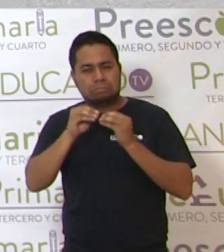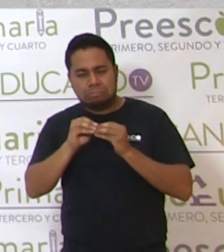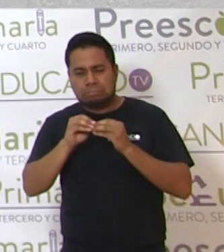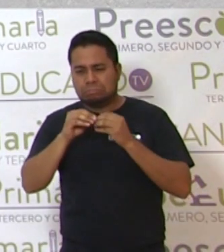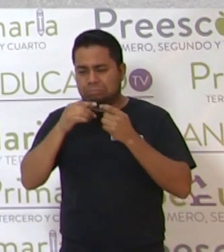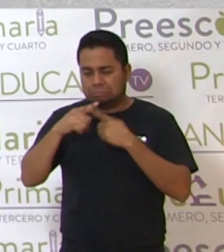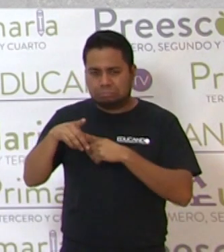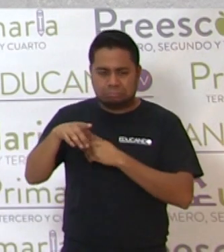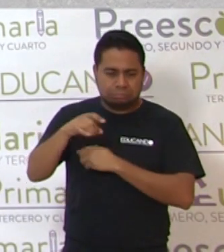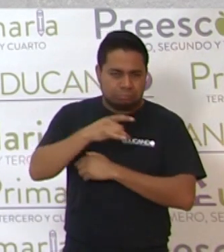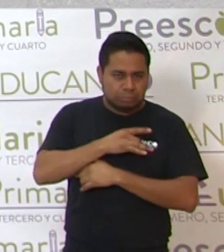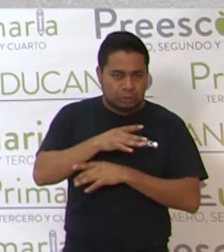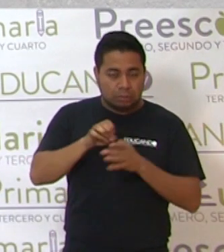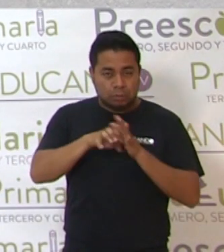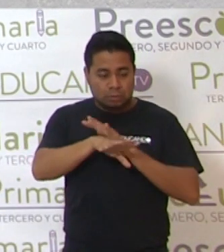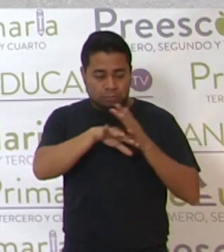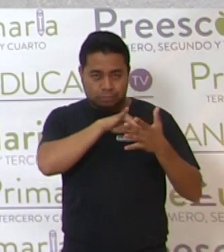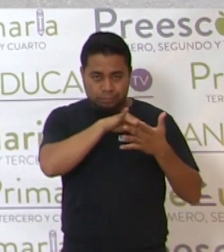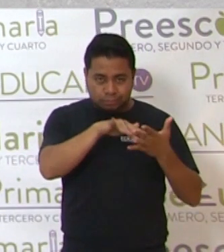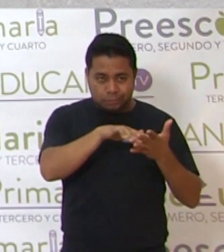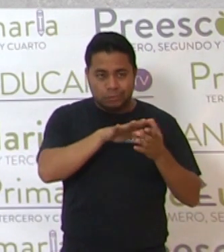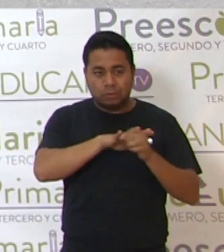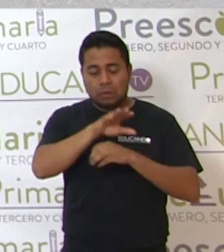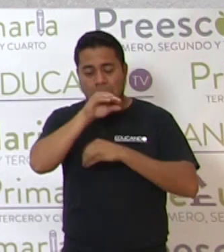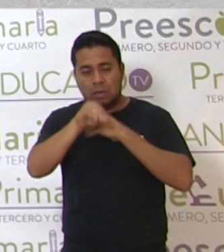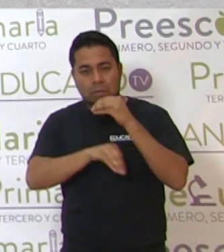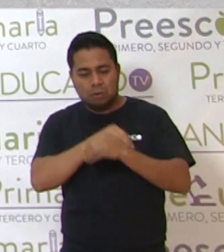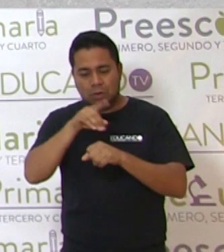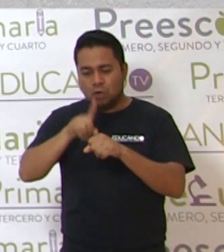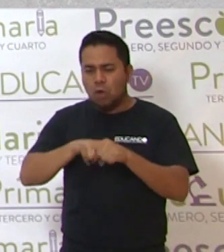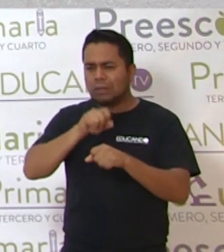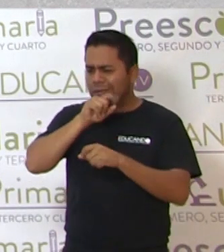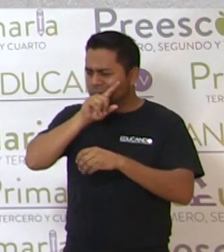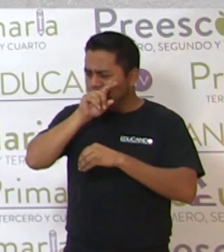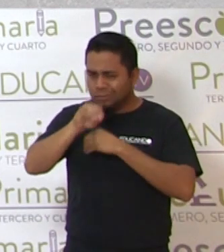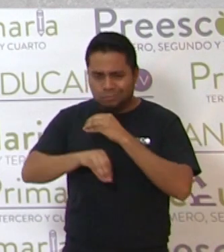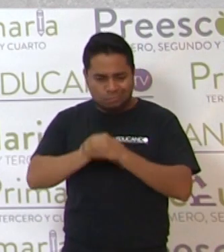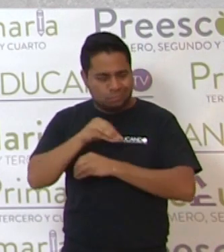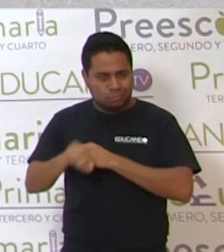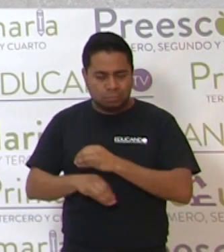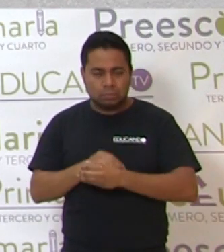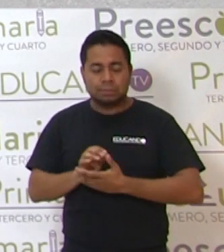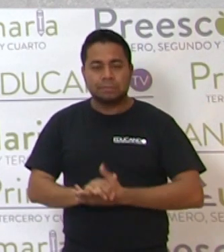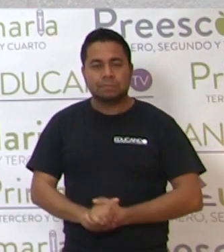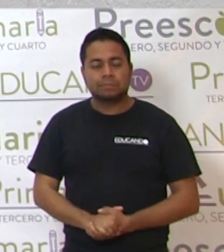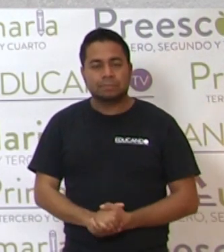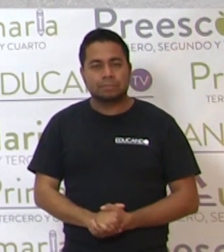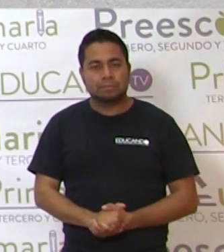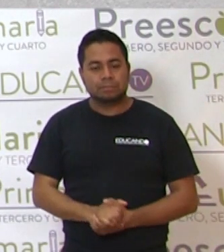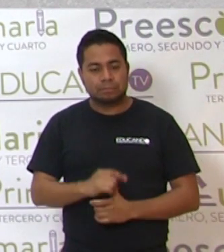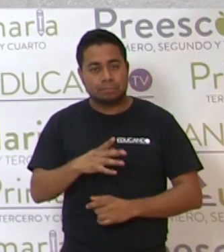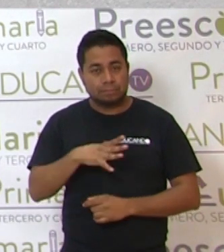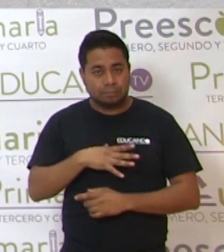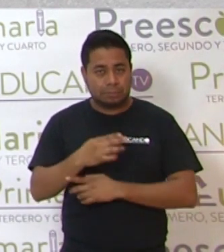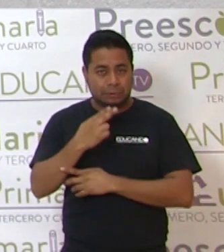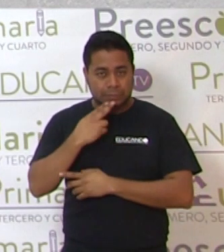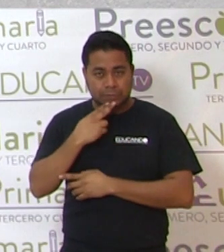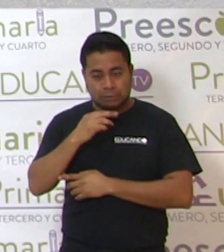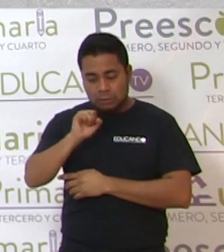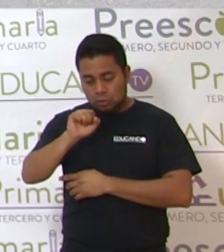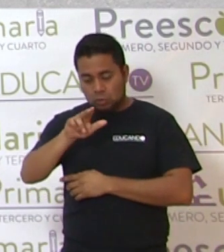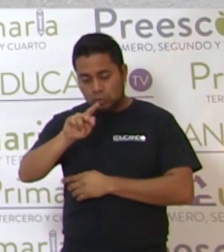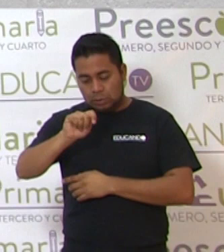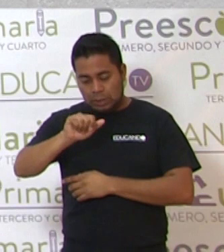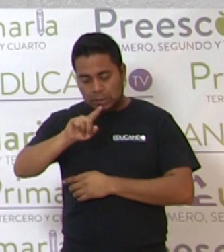la diferencia en la literatura, la tipografía y los colores. ¿Sí? Aquí vemos que vamos a utilizar muchos sustantivos y